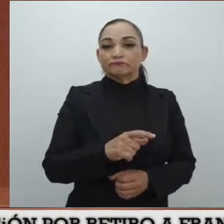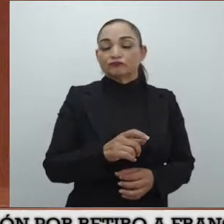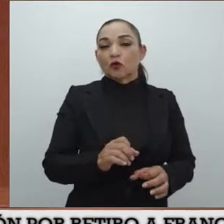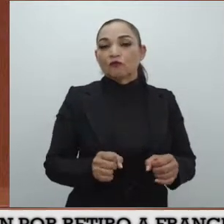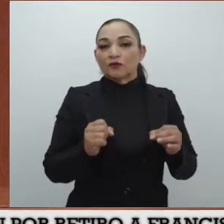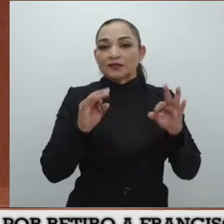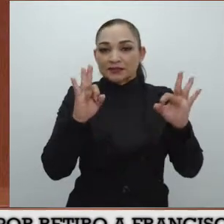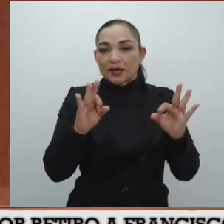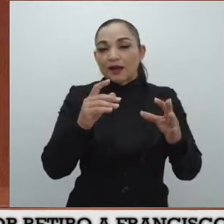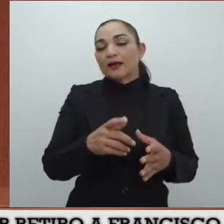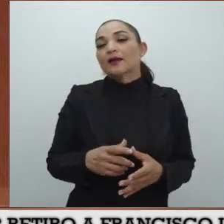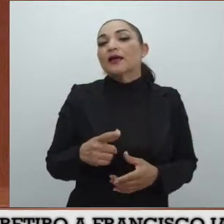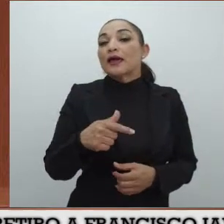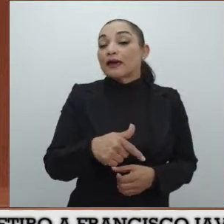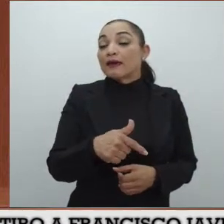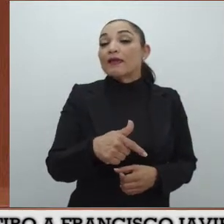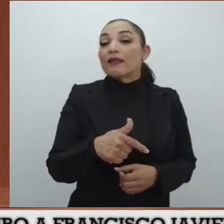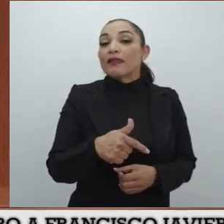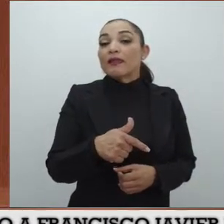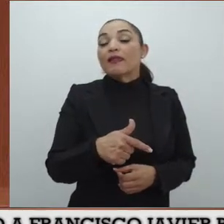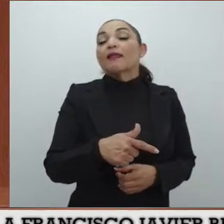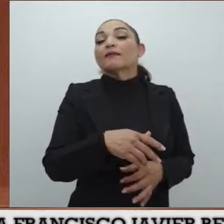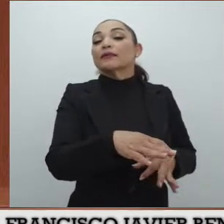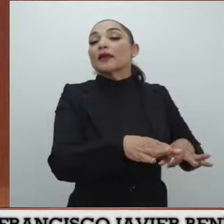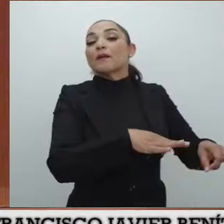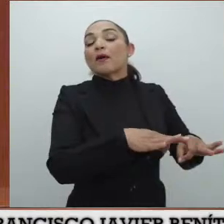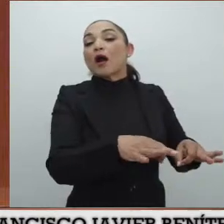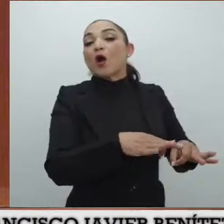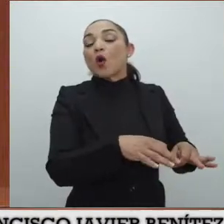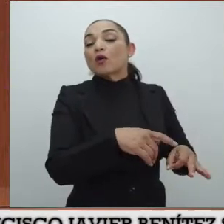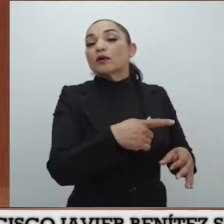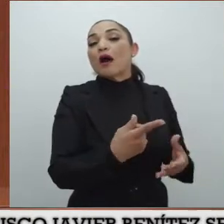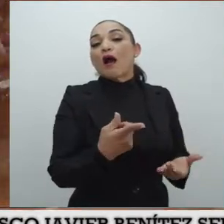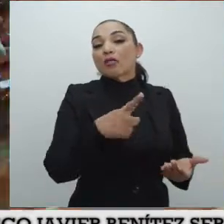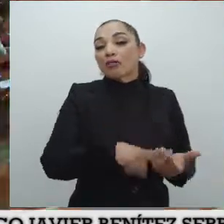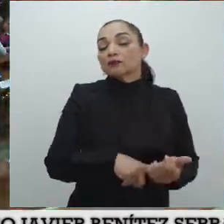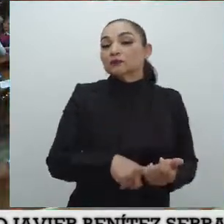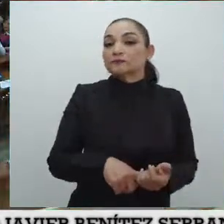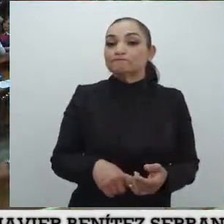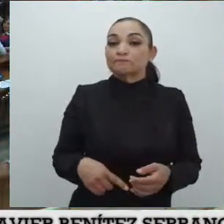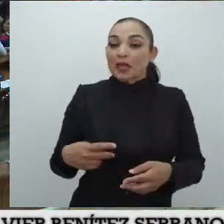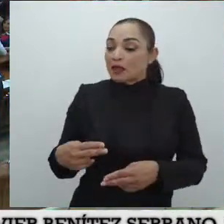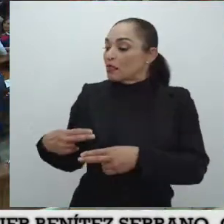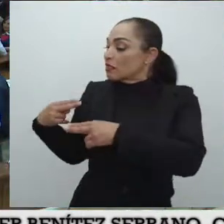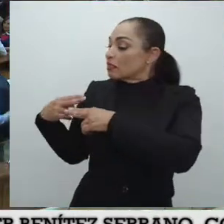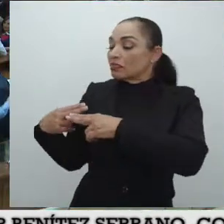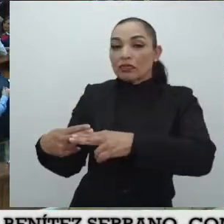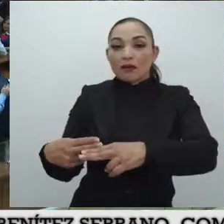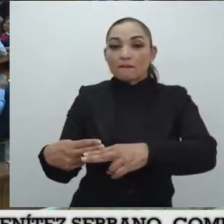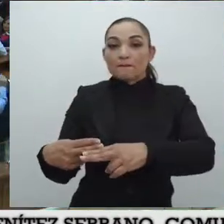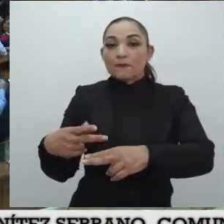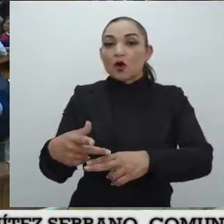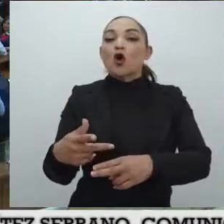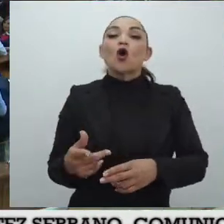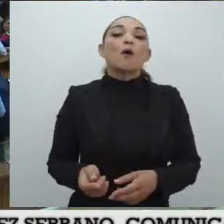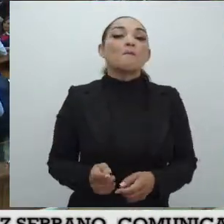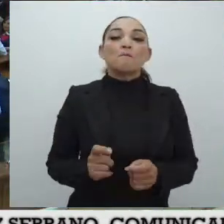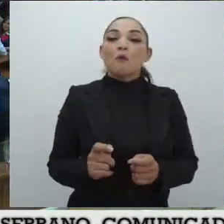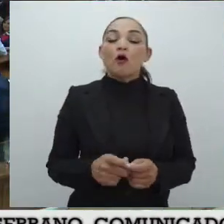Estado, categoría que supuestamente ostentaba. 3. La antigüedad que acumuló en cargos de confianza no